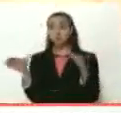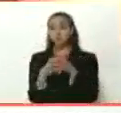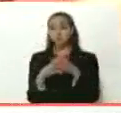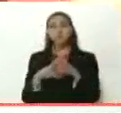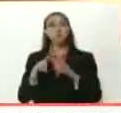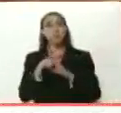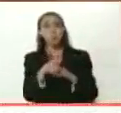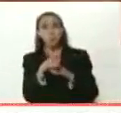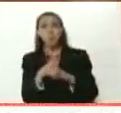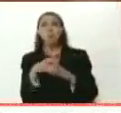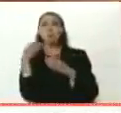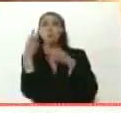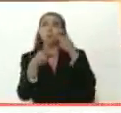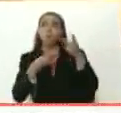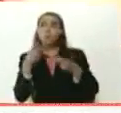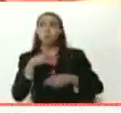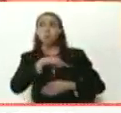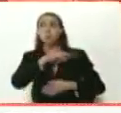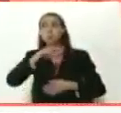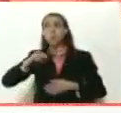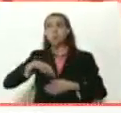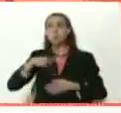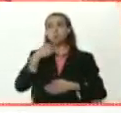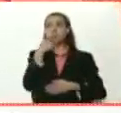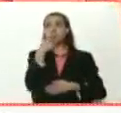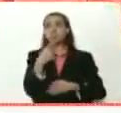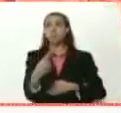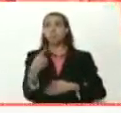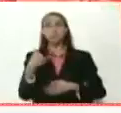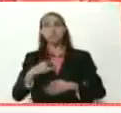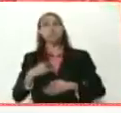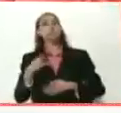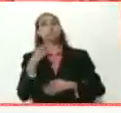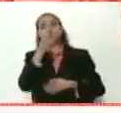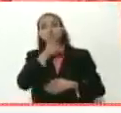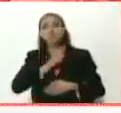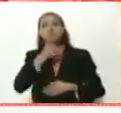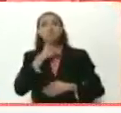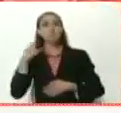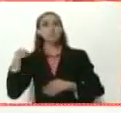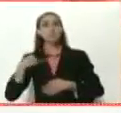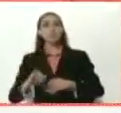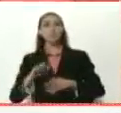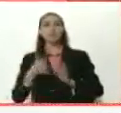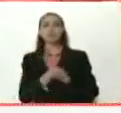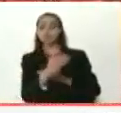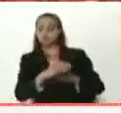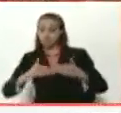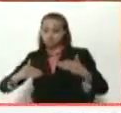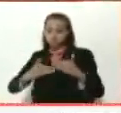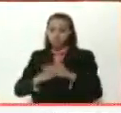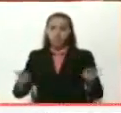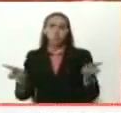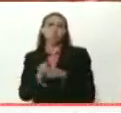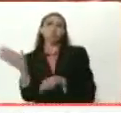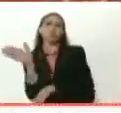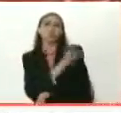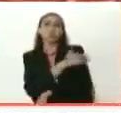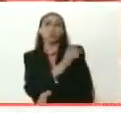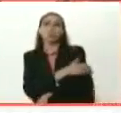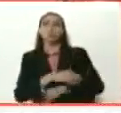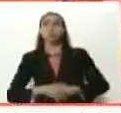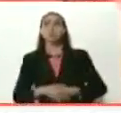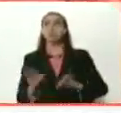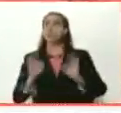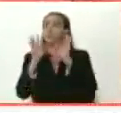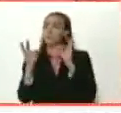la violencia política. Y nosotras decimos, la intolerancia detrás esconde fascismo, esconde también la misoginia